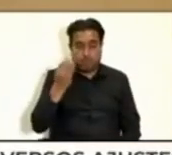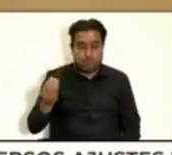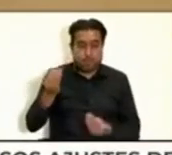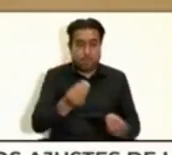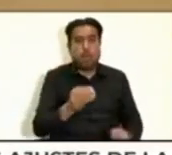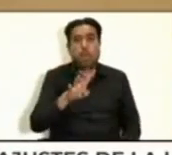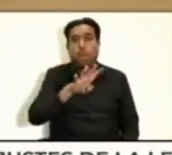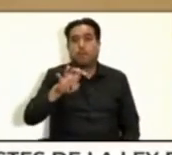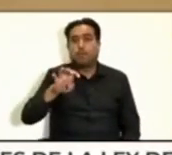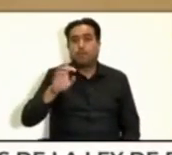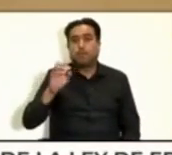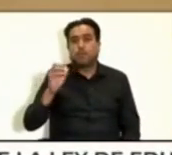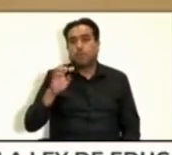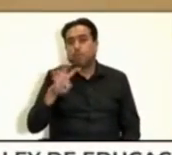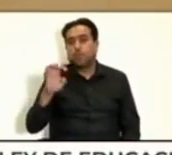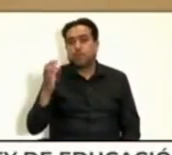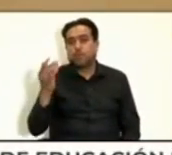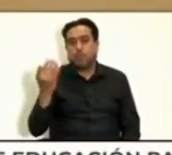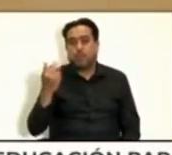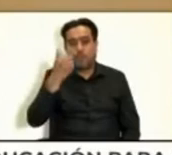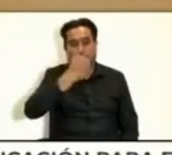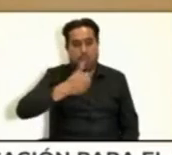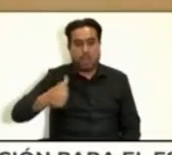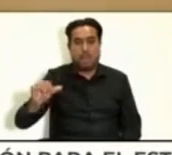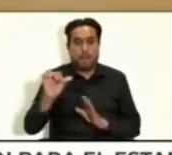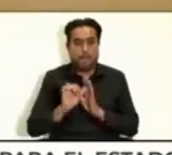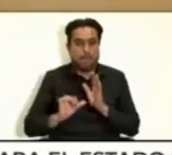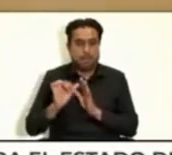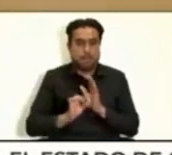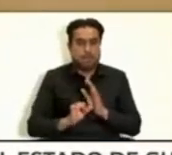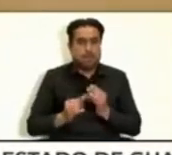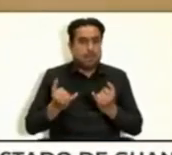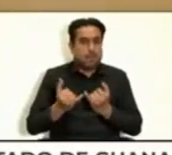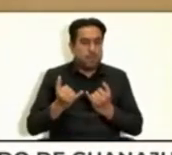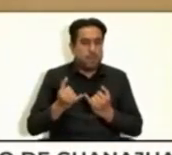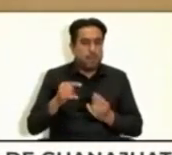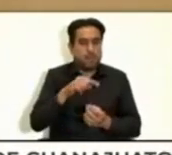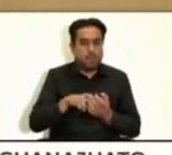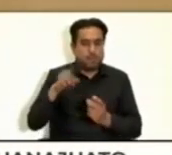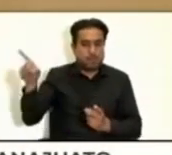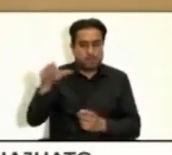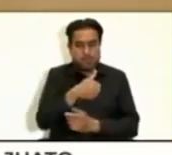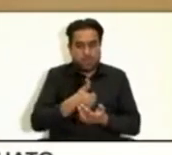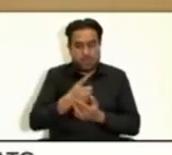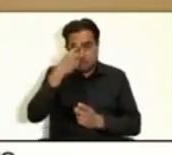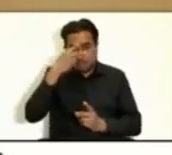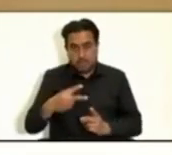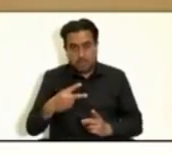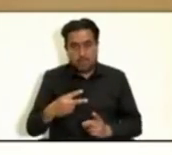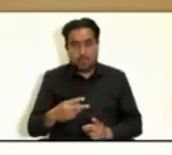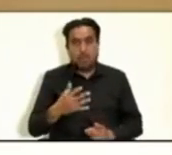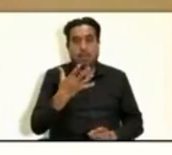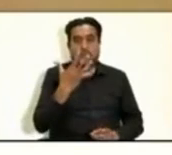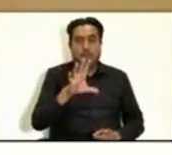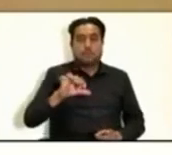400 o 450 pesos mensuales similar similar a la que se está otorgando en la ciudad de mexico durante los 10 meses